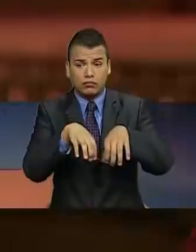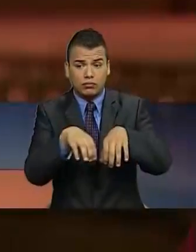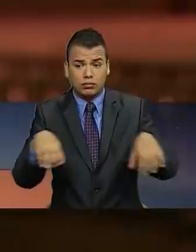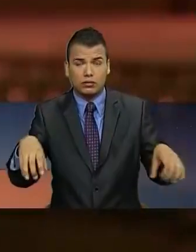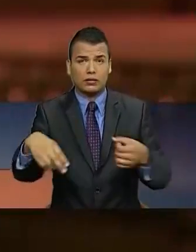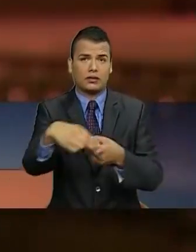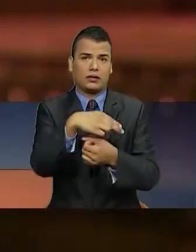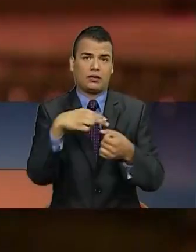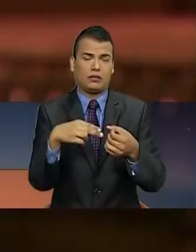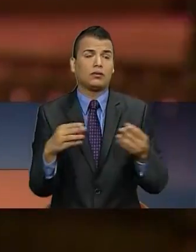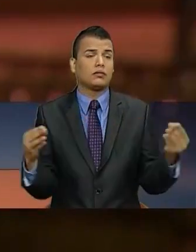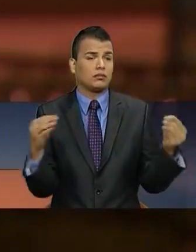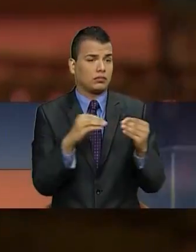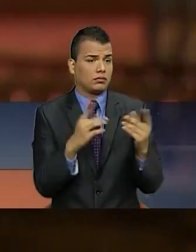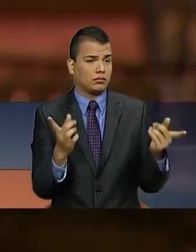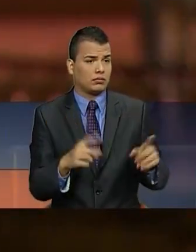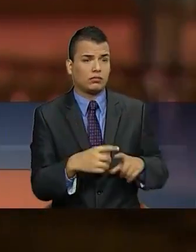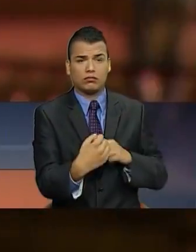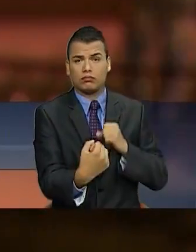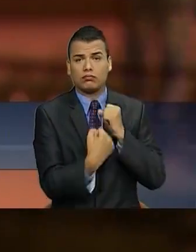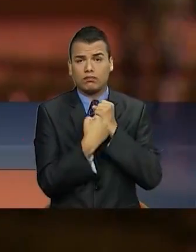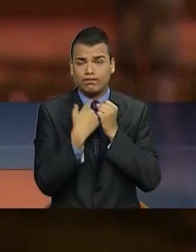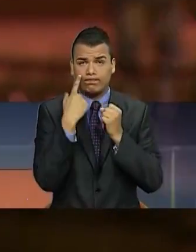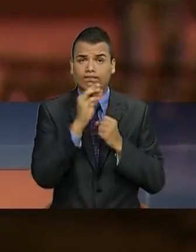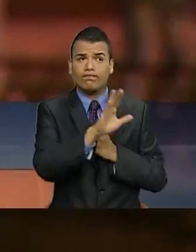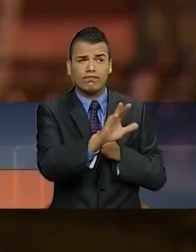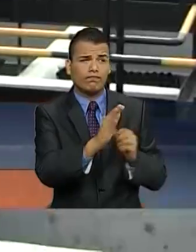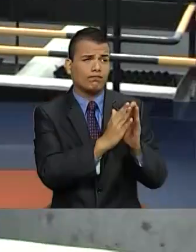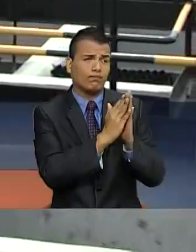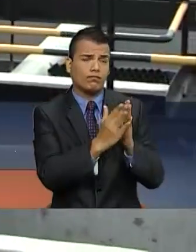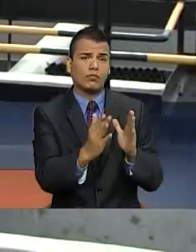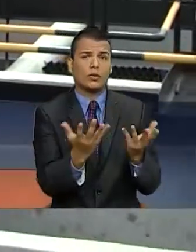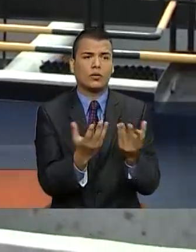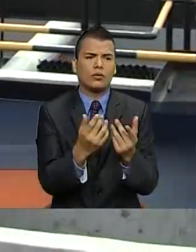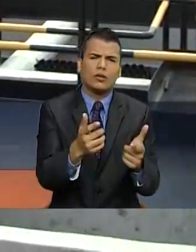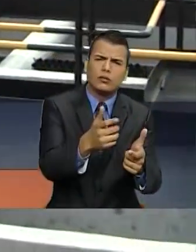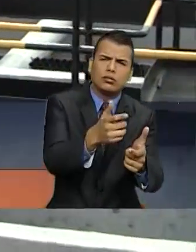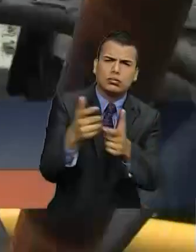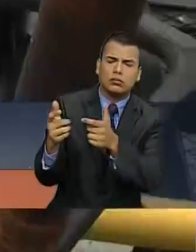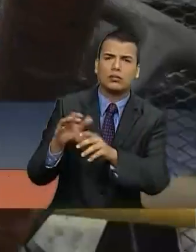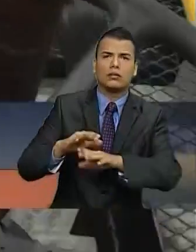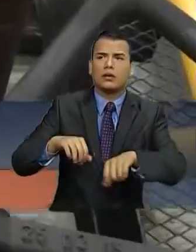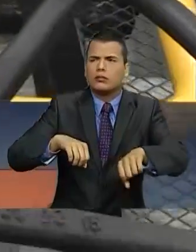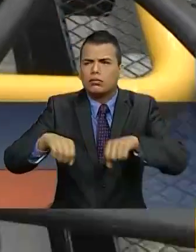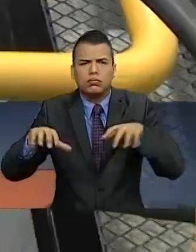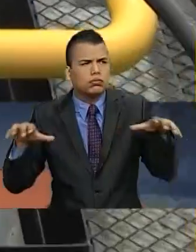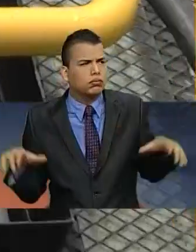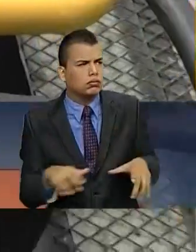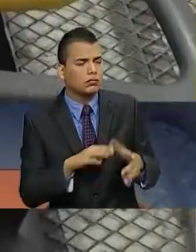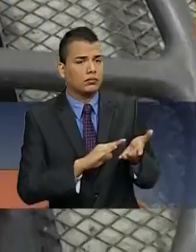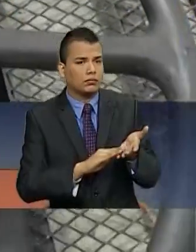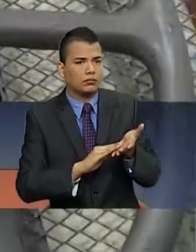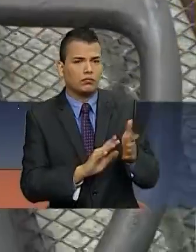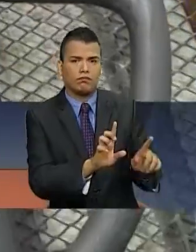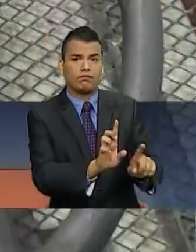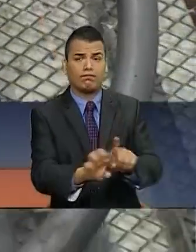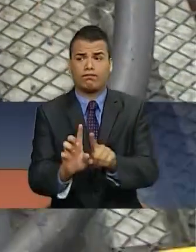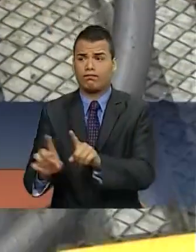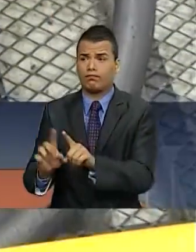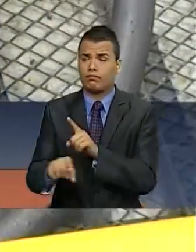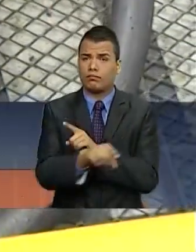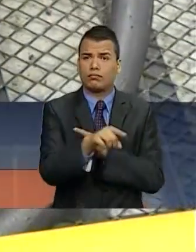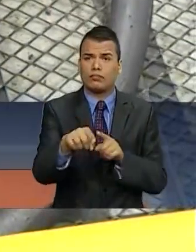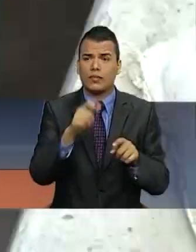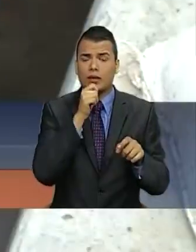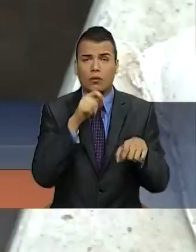pues pedir apoyo a los cuerpos de bomberos. Se están ejecutando la reposición de todas las